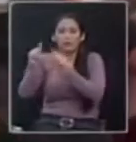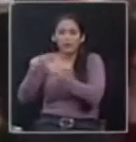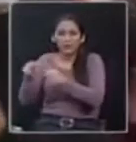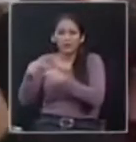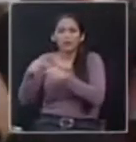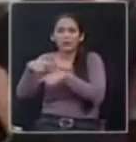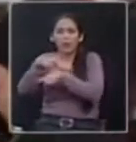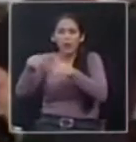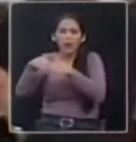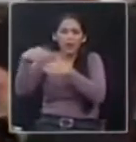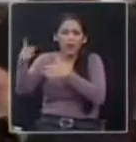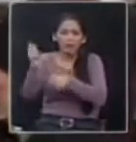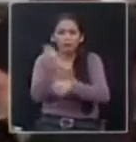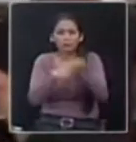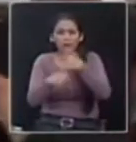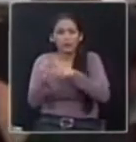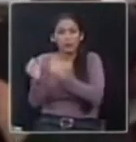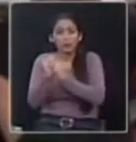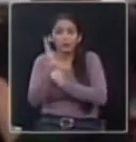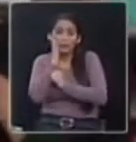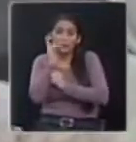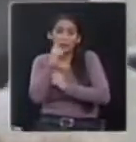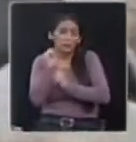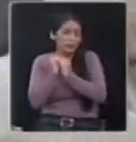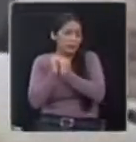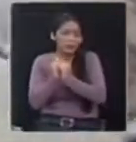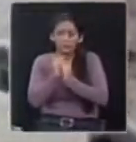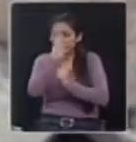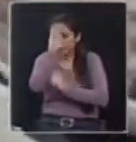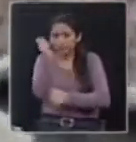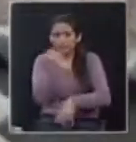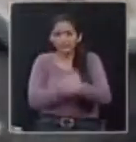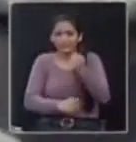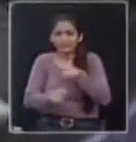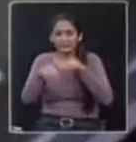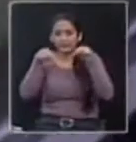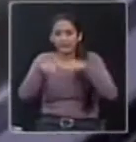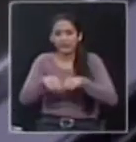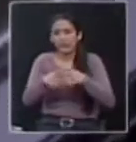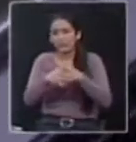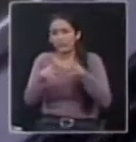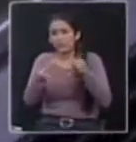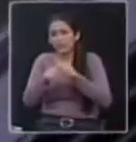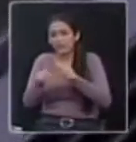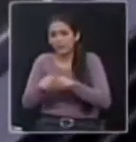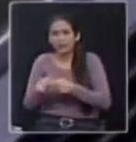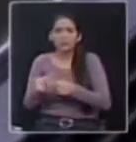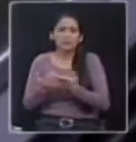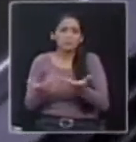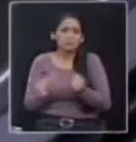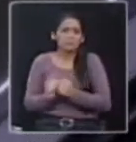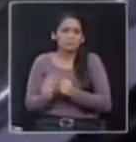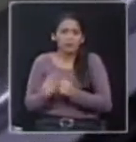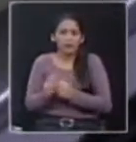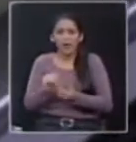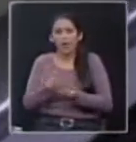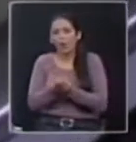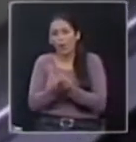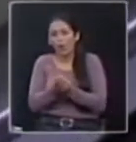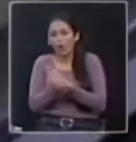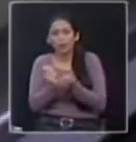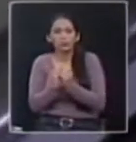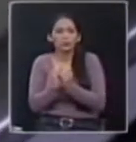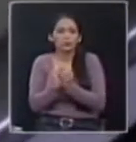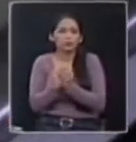he trabajado con mi mamá y mi papá. Tenemos una variedad de mariscos, como es el ceviche de concha, el ceviche de